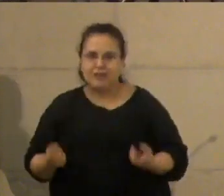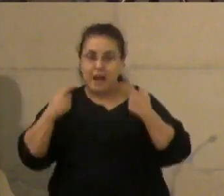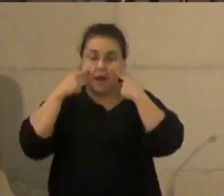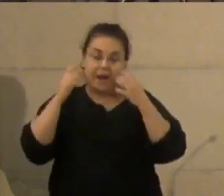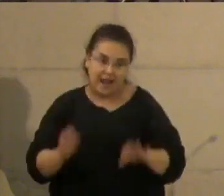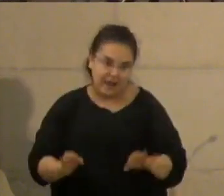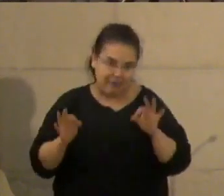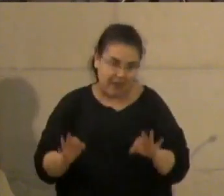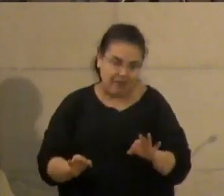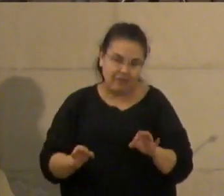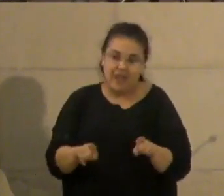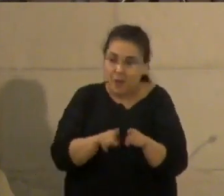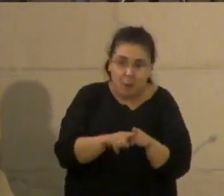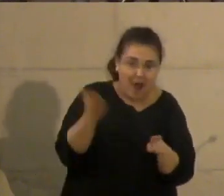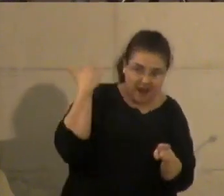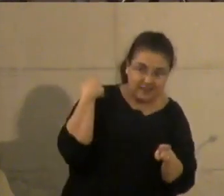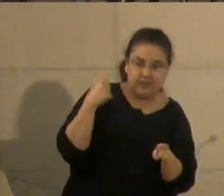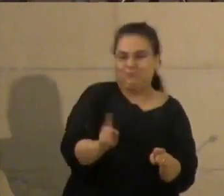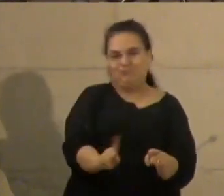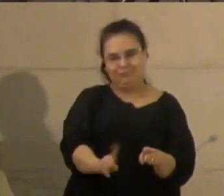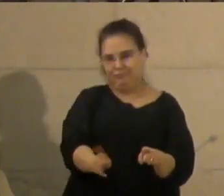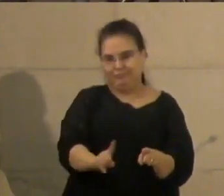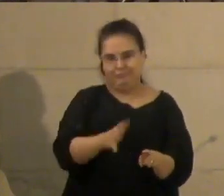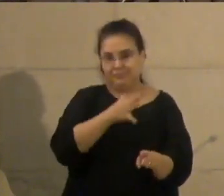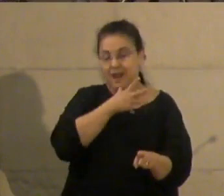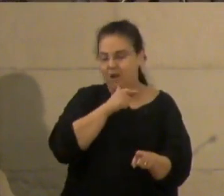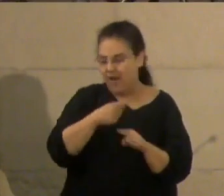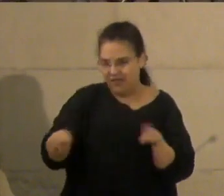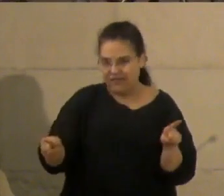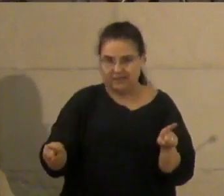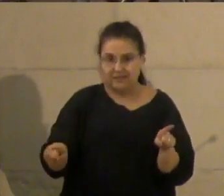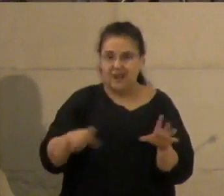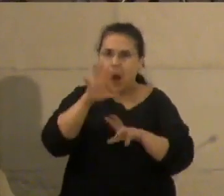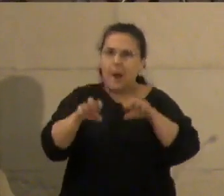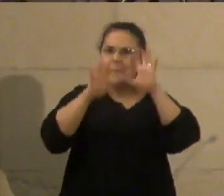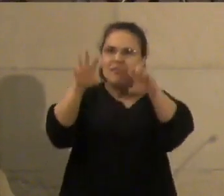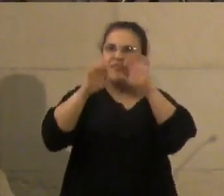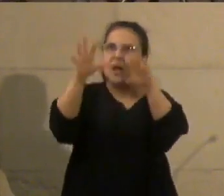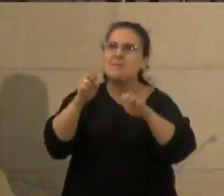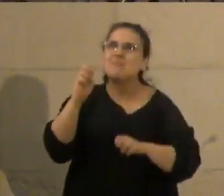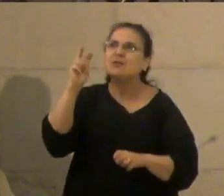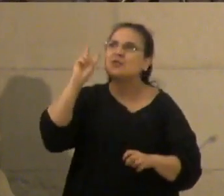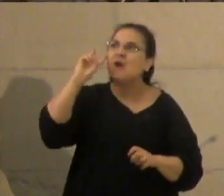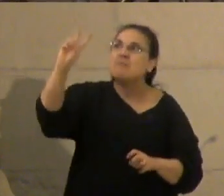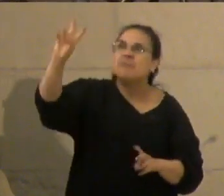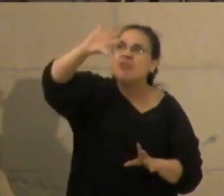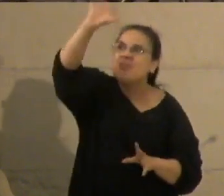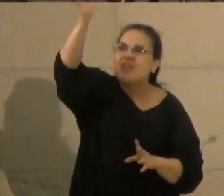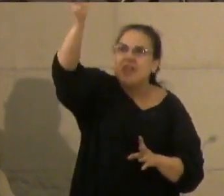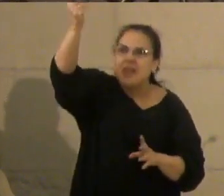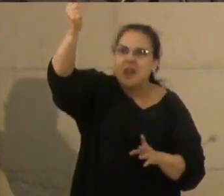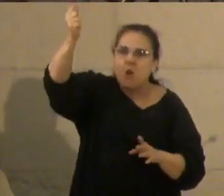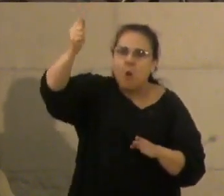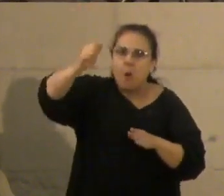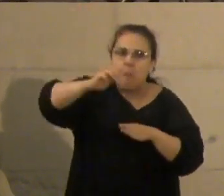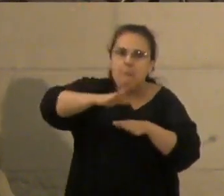cual la dejamos, ahora aprendemos a mirar al cielo para aportar el cómo hacerlo y